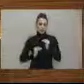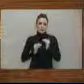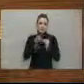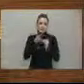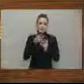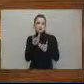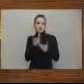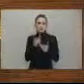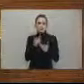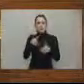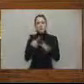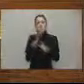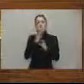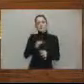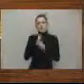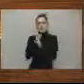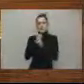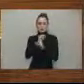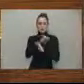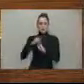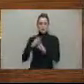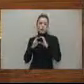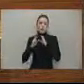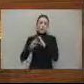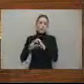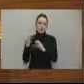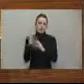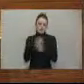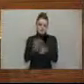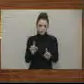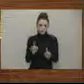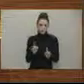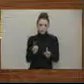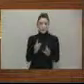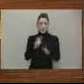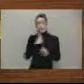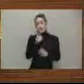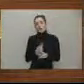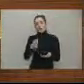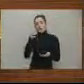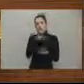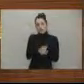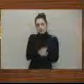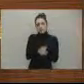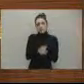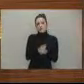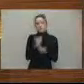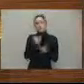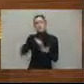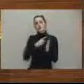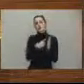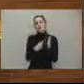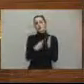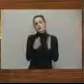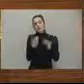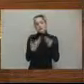exclusivamente a un transporte particular, a un transporte privado. Vuelvo a decir, lo que hemos retirado, es la particularidad, la concreción.